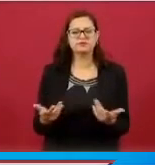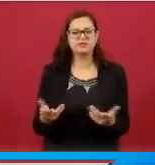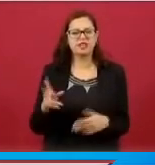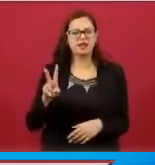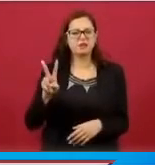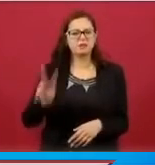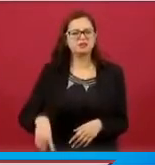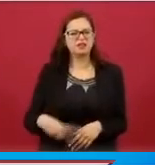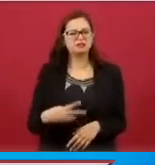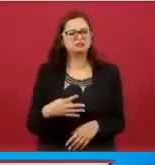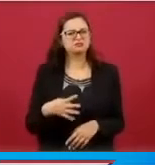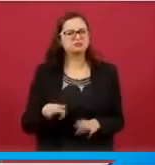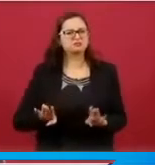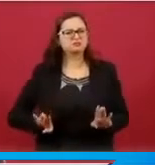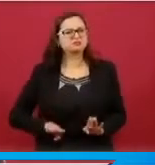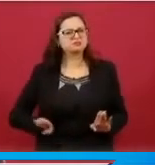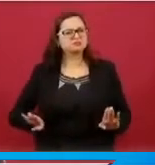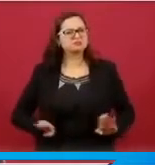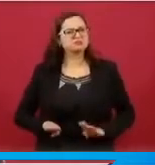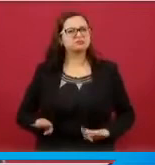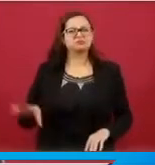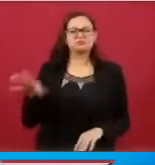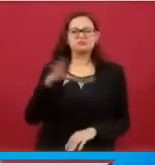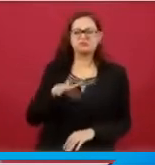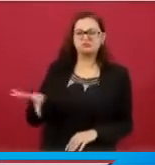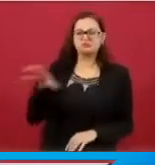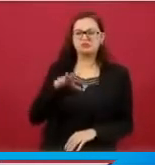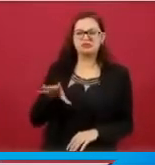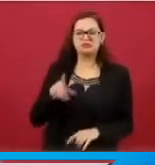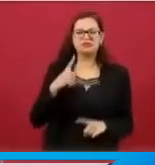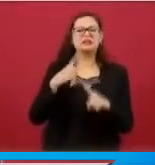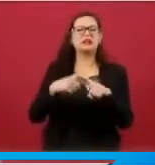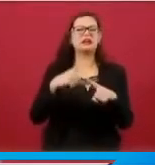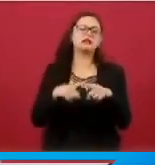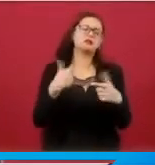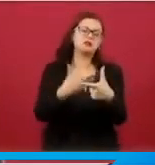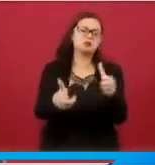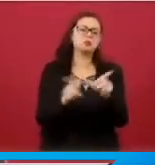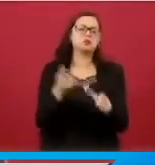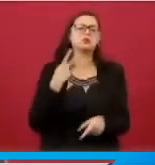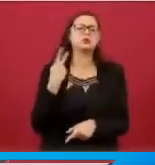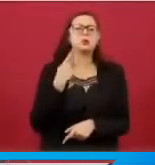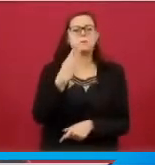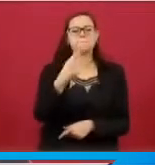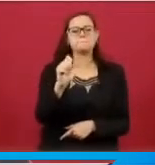rechazo de parte del PAN